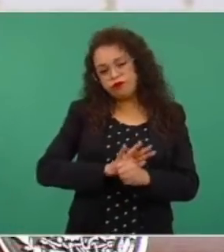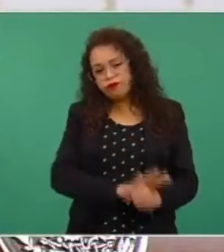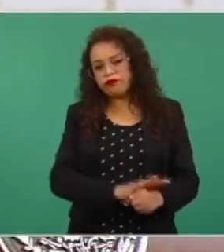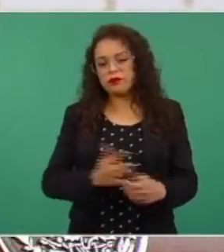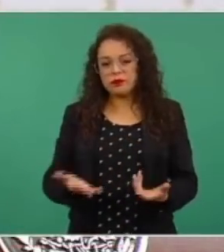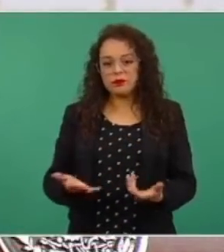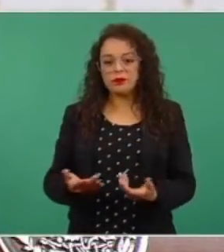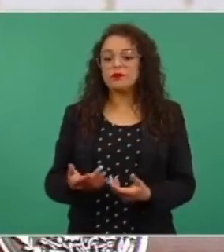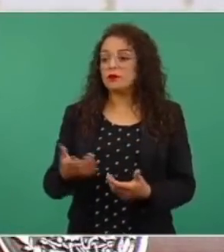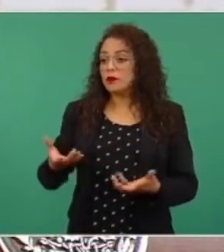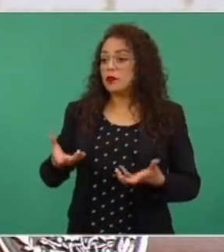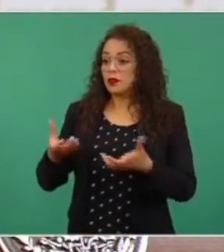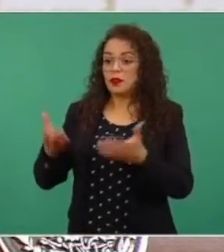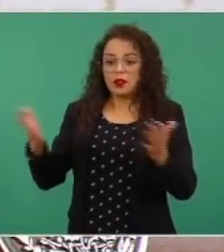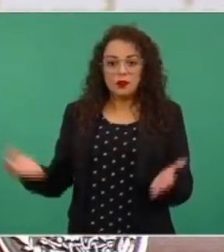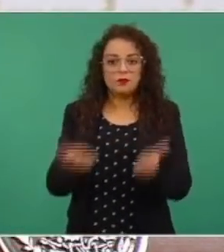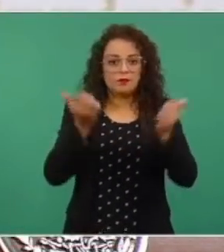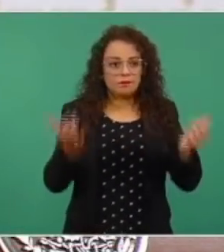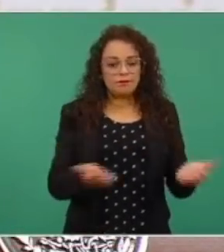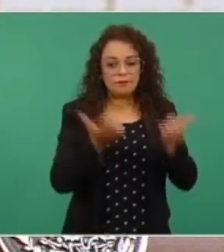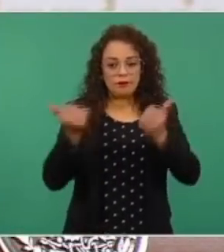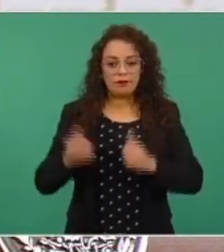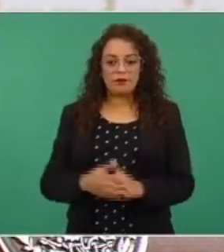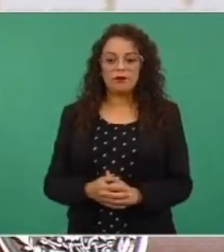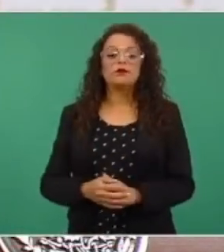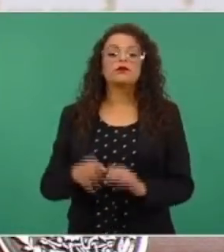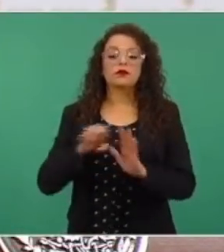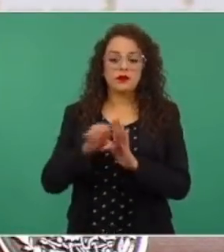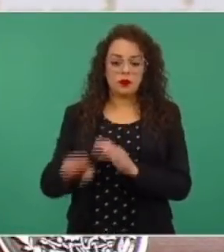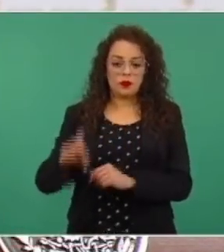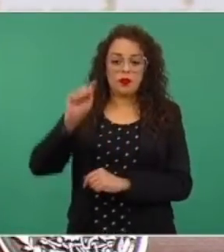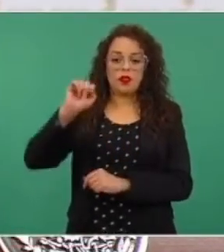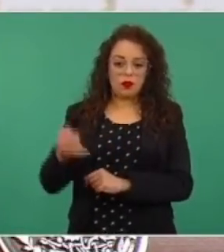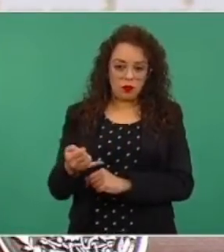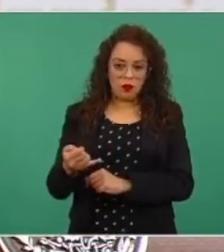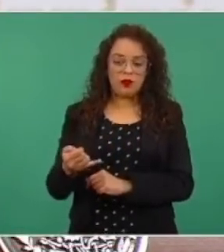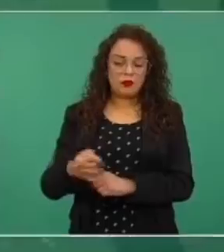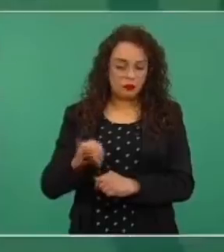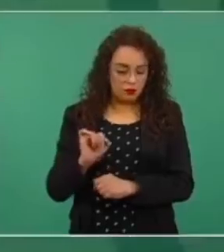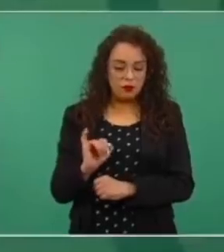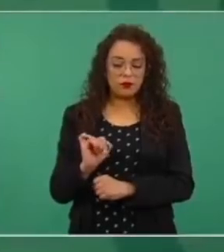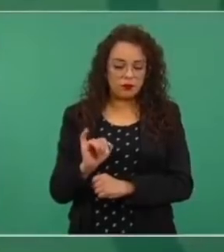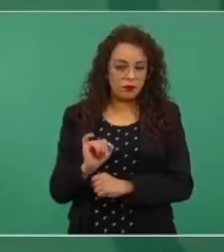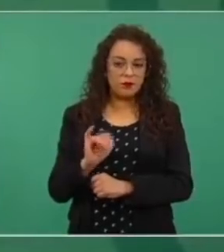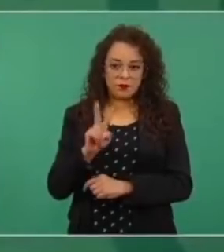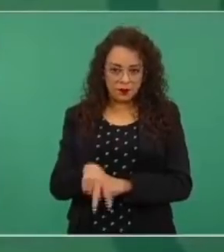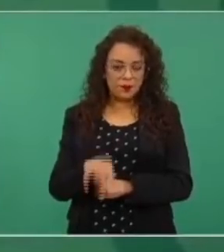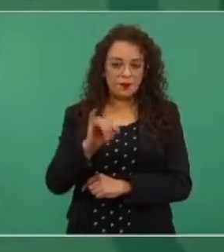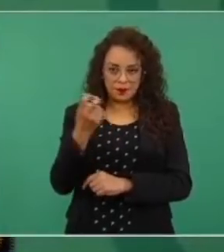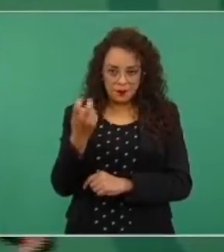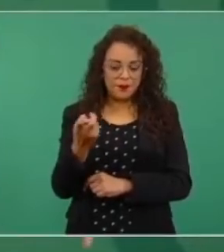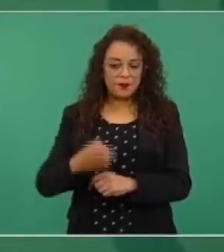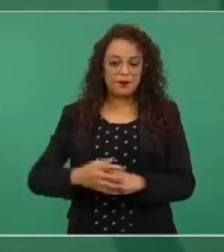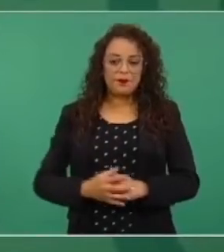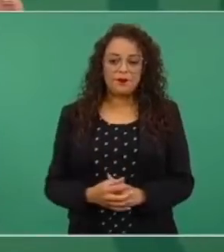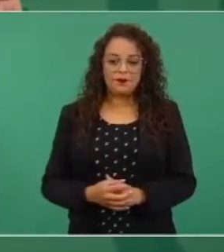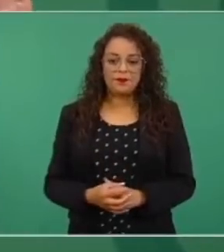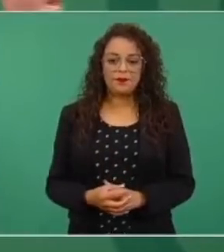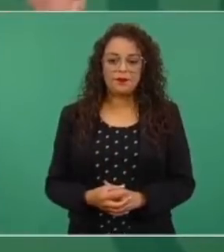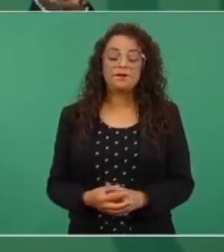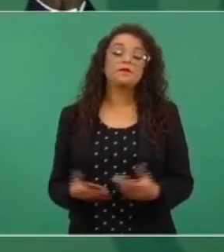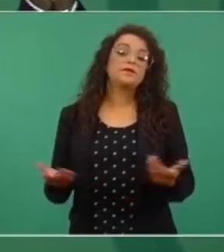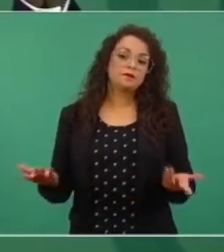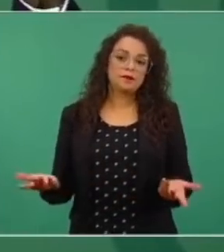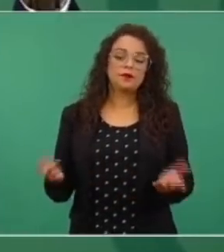recuperando espacios públicos. Como en Tijuana, por ejemplo. Como Tijuana y en otros casos. Entonces, ya se amplió,